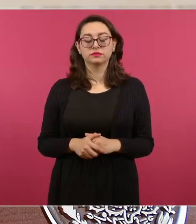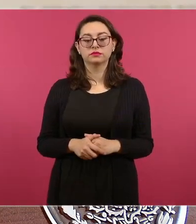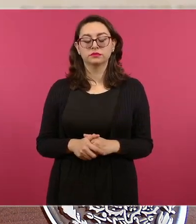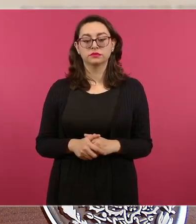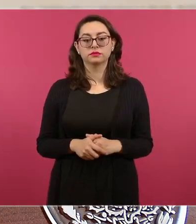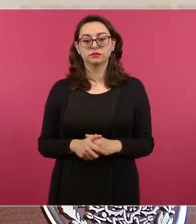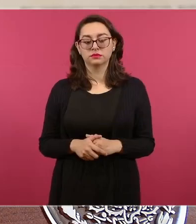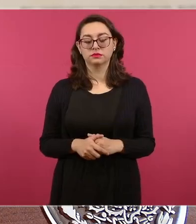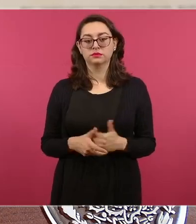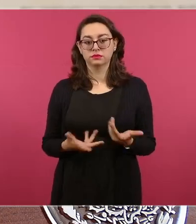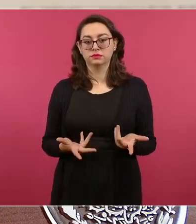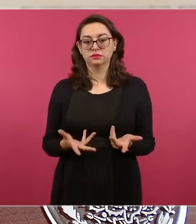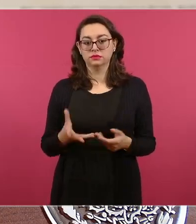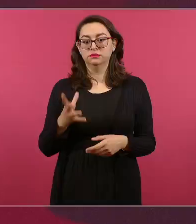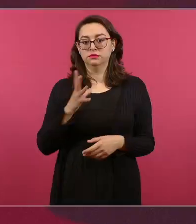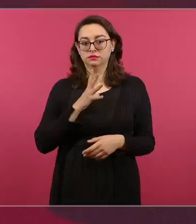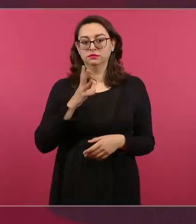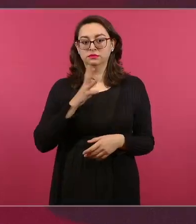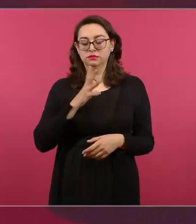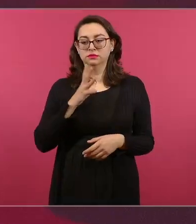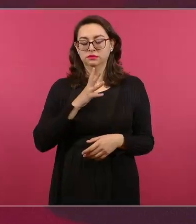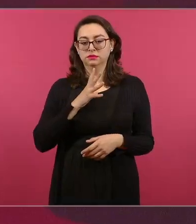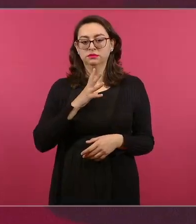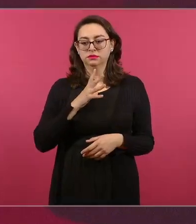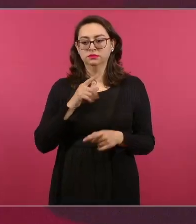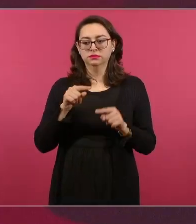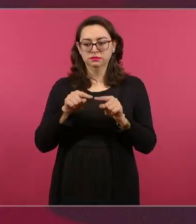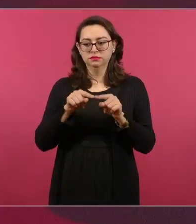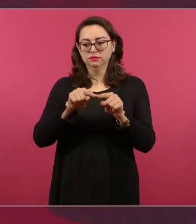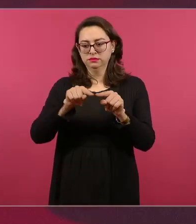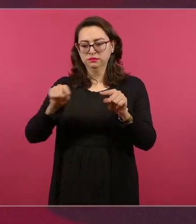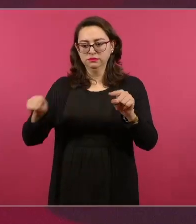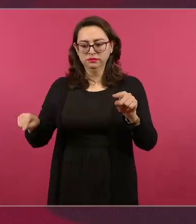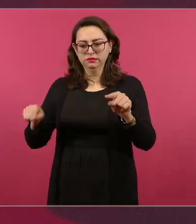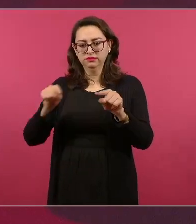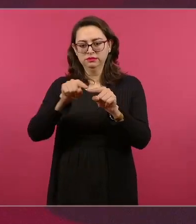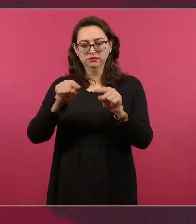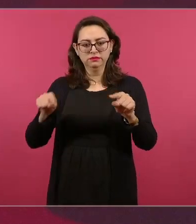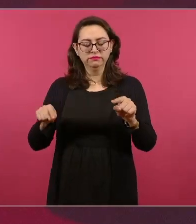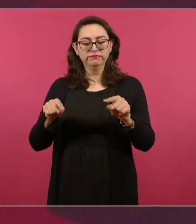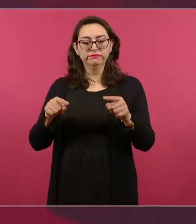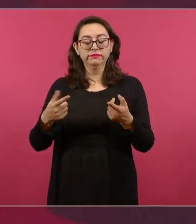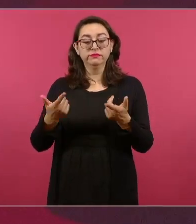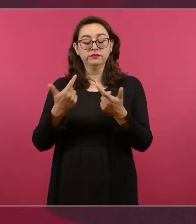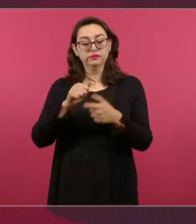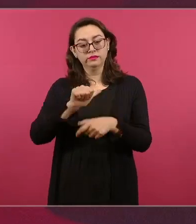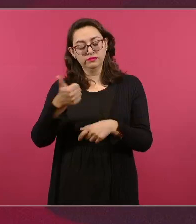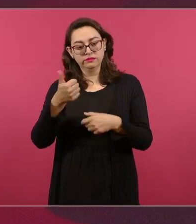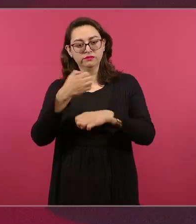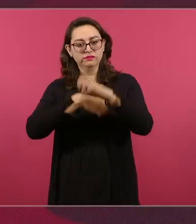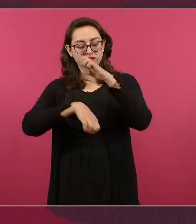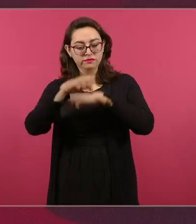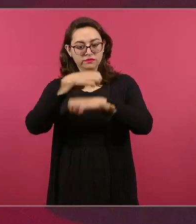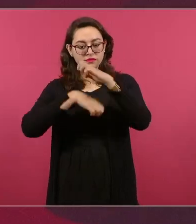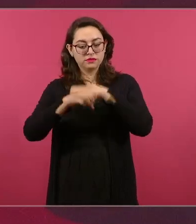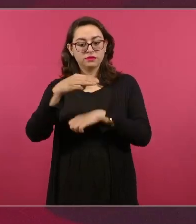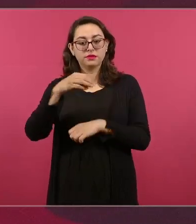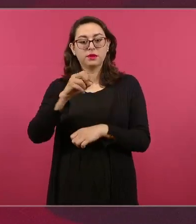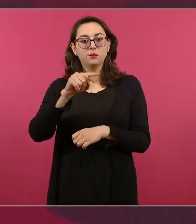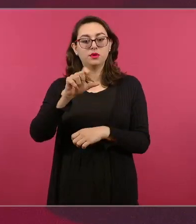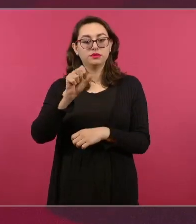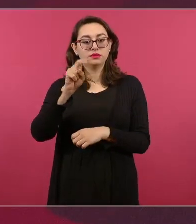libramiento y la estación de Campeche que está a cargo del grupo Motangil